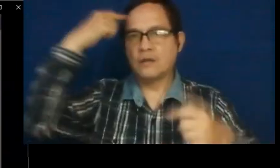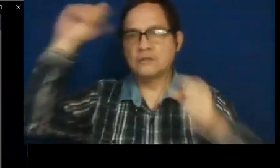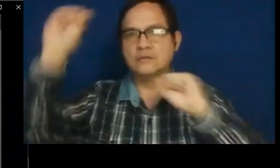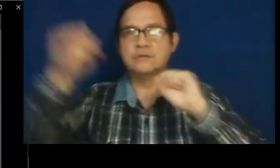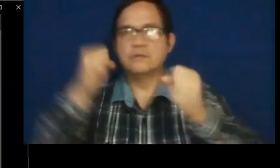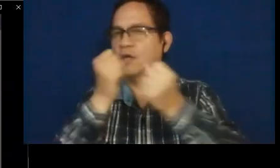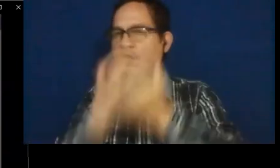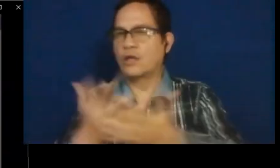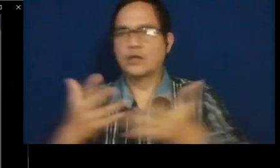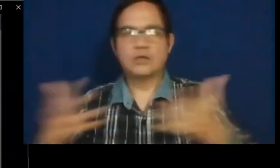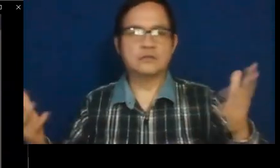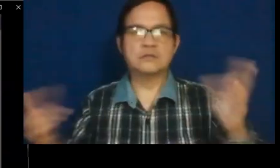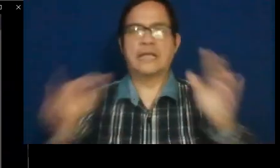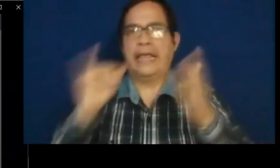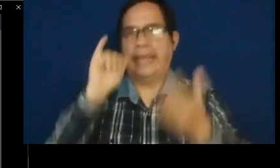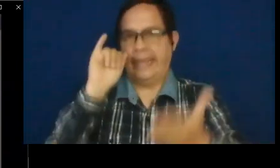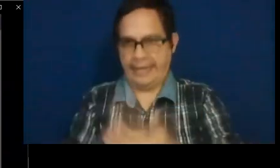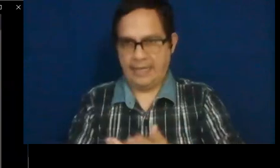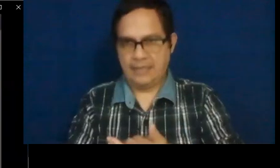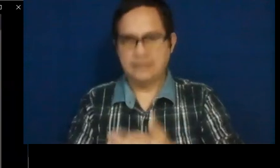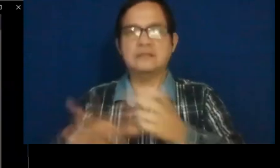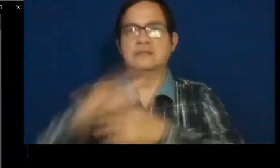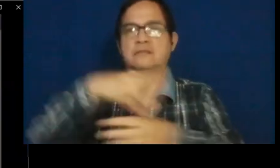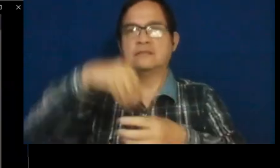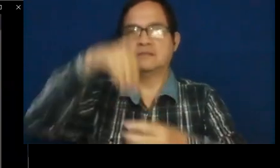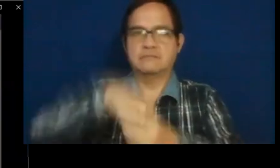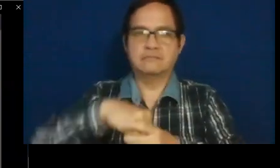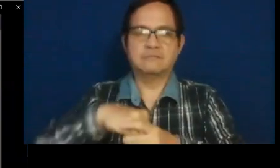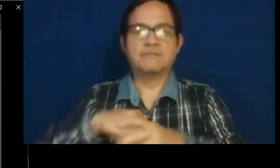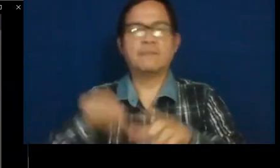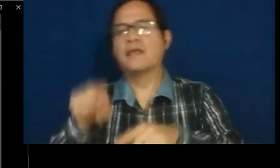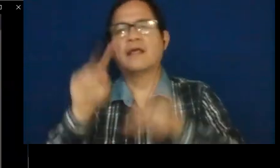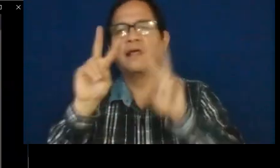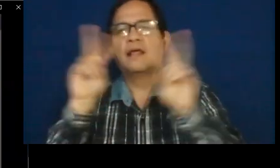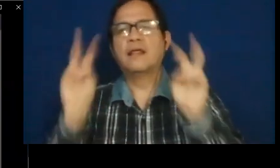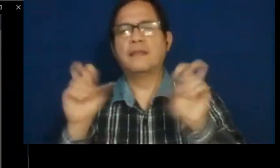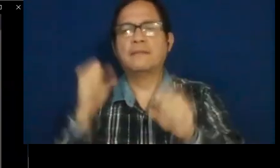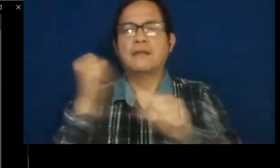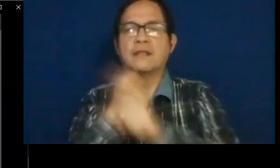cualquier cosa la vamos a hacer en ese segmento. ¿Listo? El tema que vamos a trabajar hoy